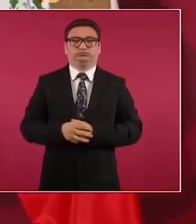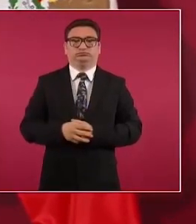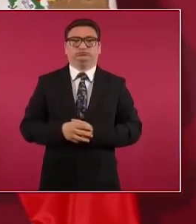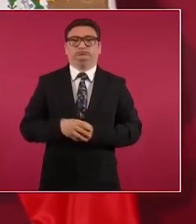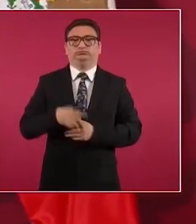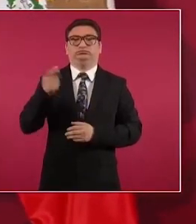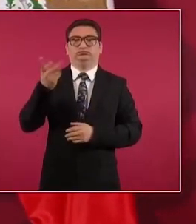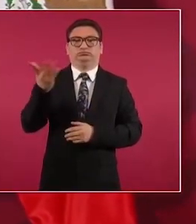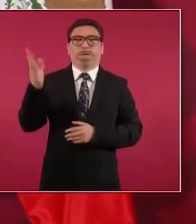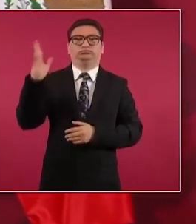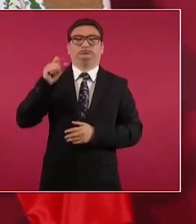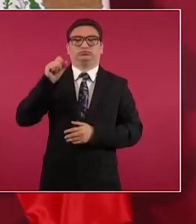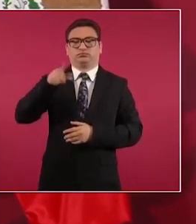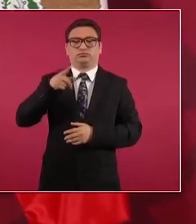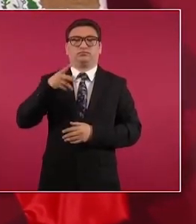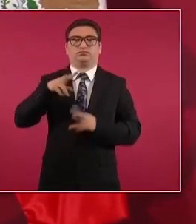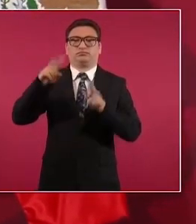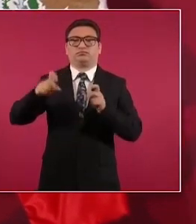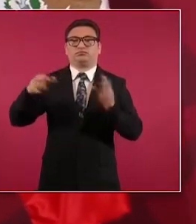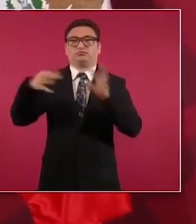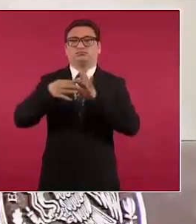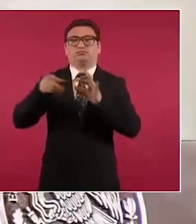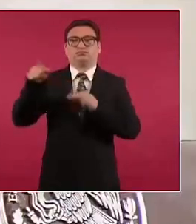Eso tiene que ver con la fiscalía